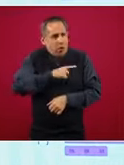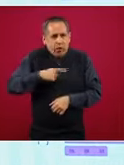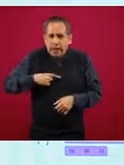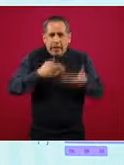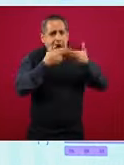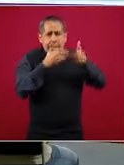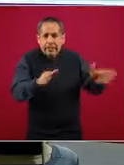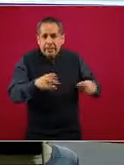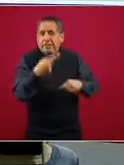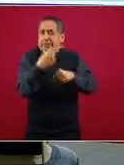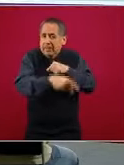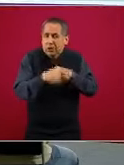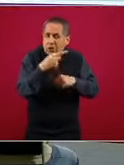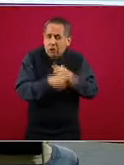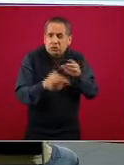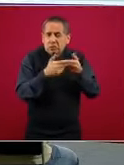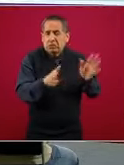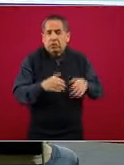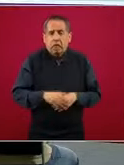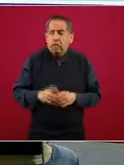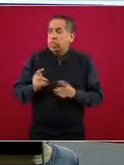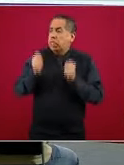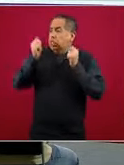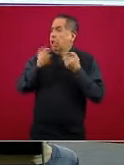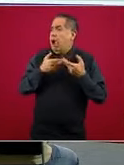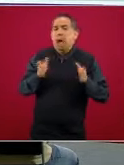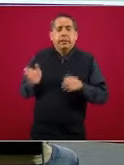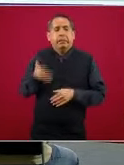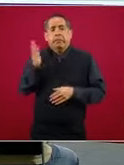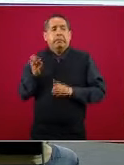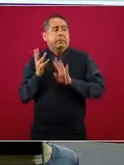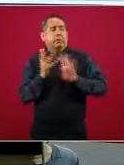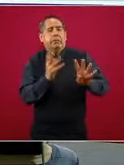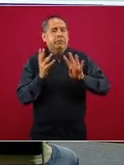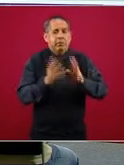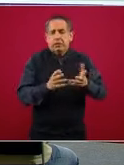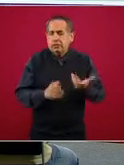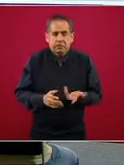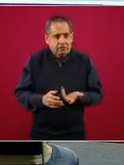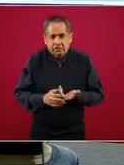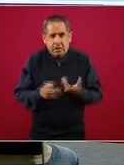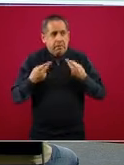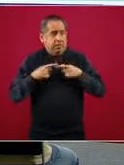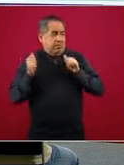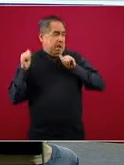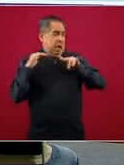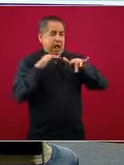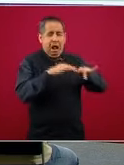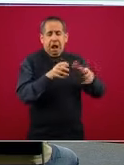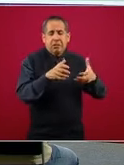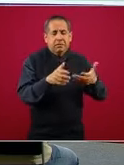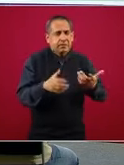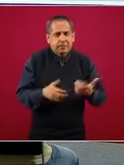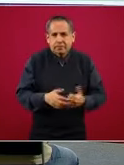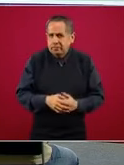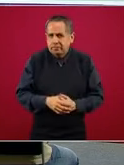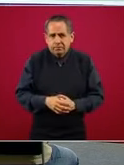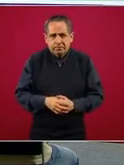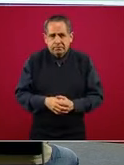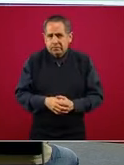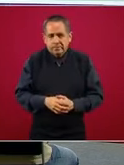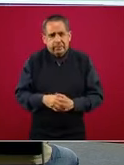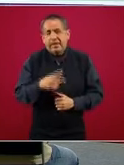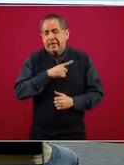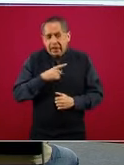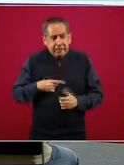es riesgoso, que concurra a las personas en demasiada cantidad en el espacio público,